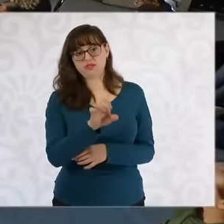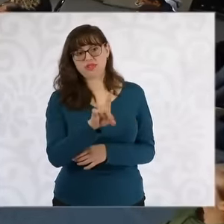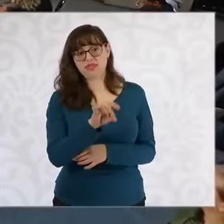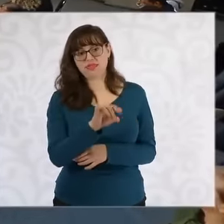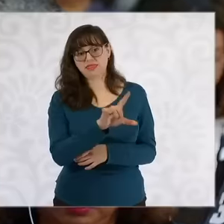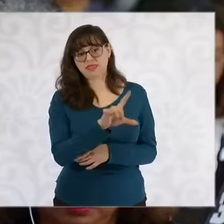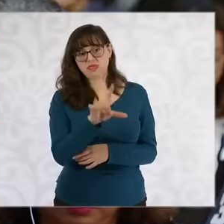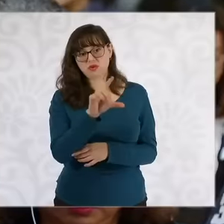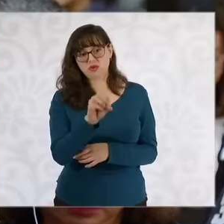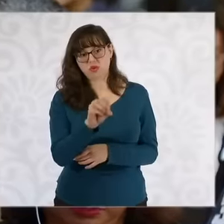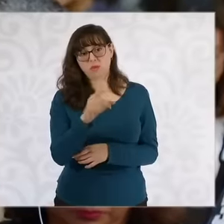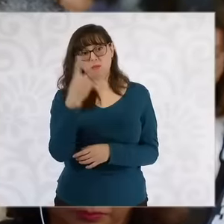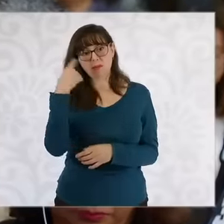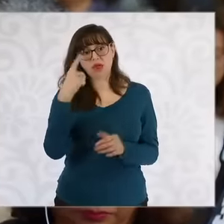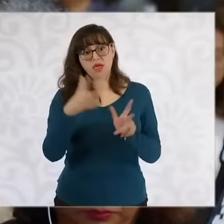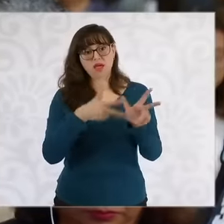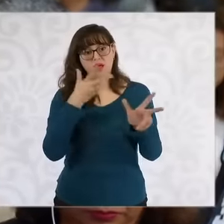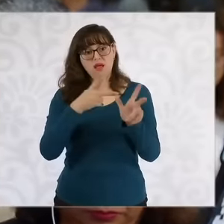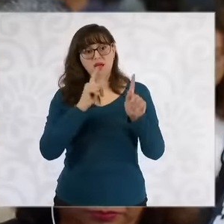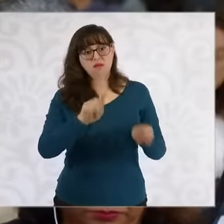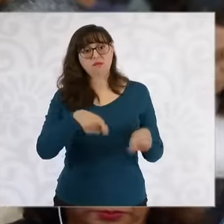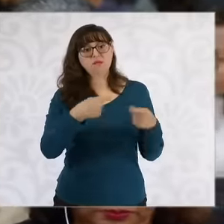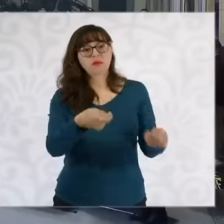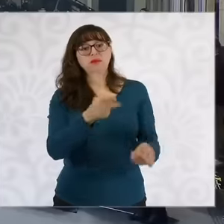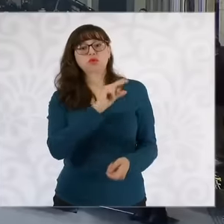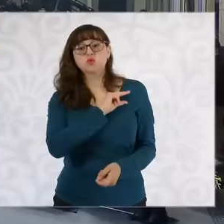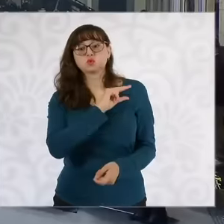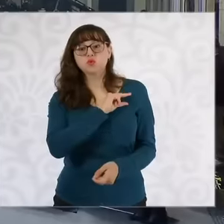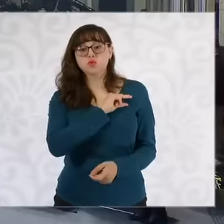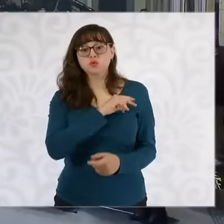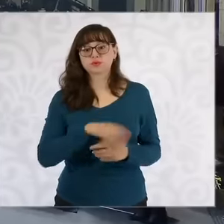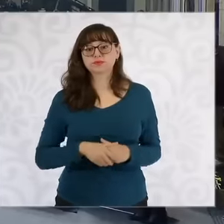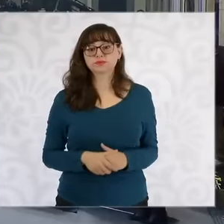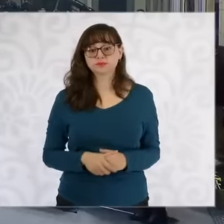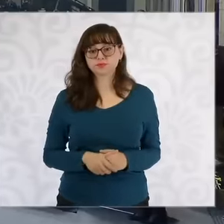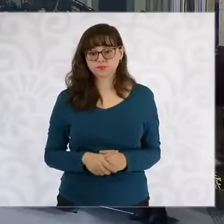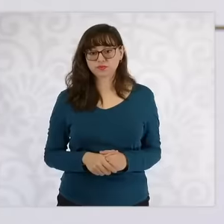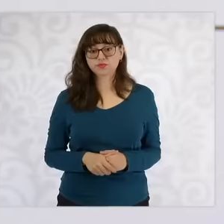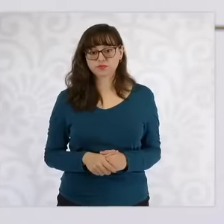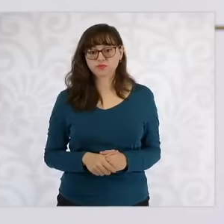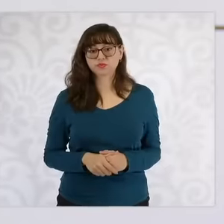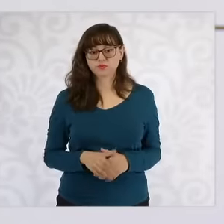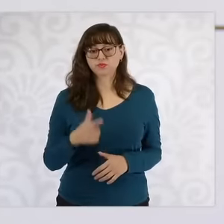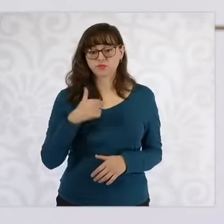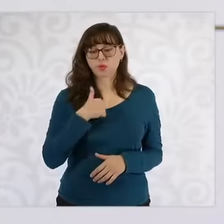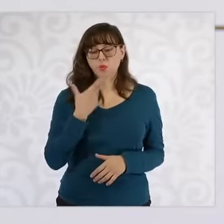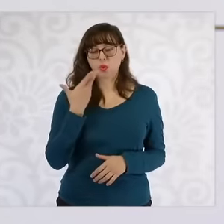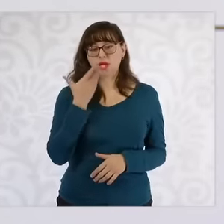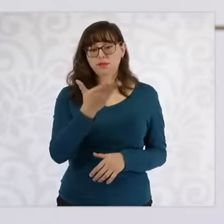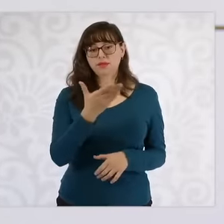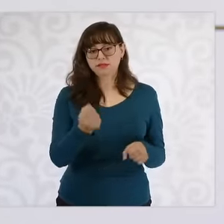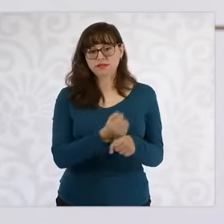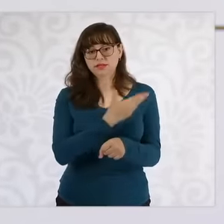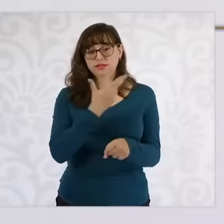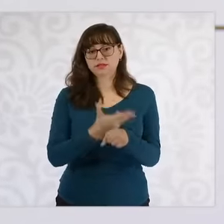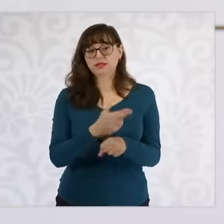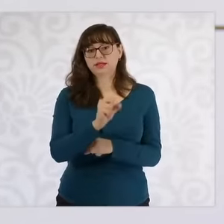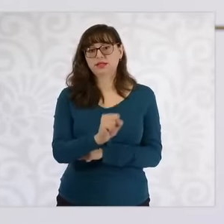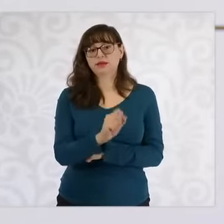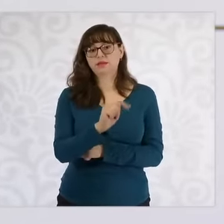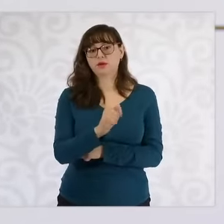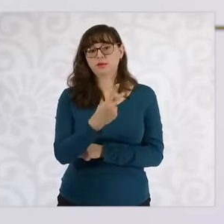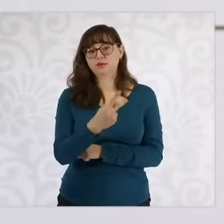para privatizar los ferrocarriles, presidente. Gracias. Vamos a pedirle al secretario del Trabajo, a Marat, que